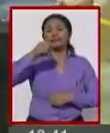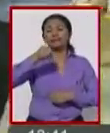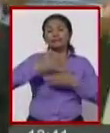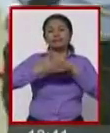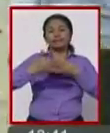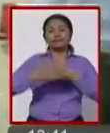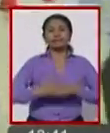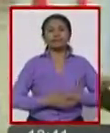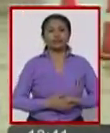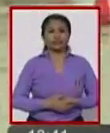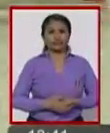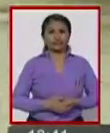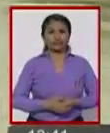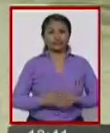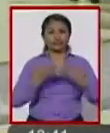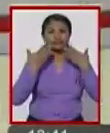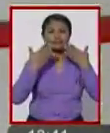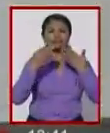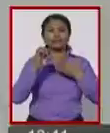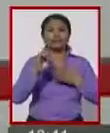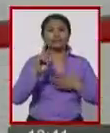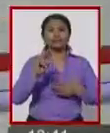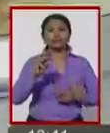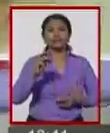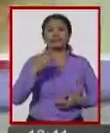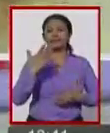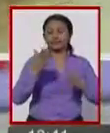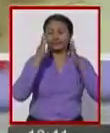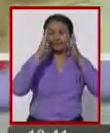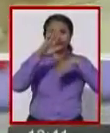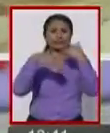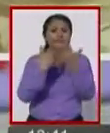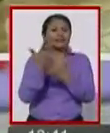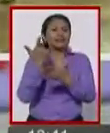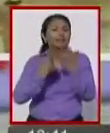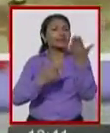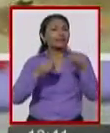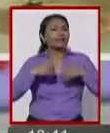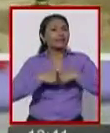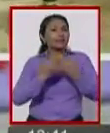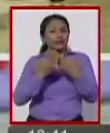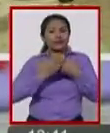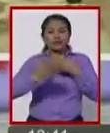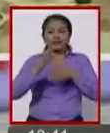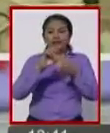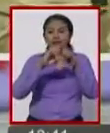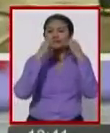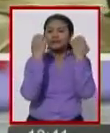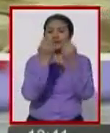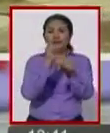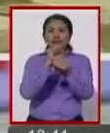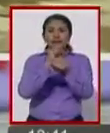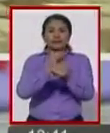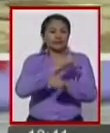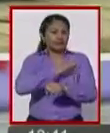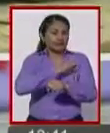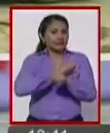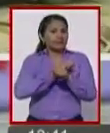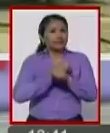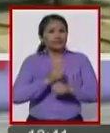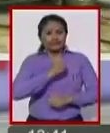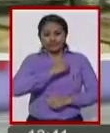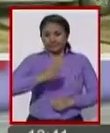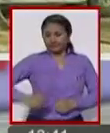Caterina. Muchísimas gracias, Edmundo. Estaremos pendientes nosotros para ver cómo continúan el equipo de rescate, tanto bomberos como